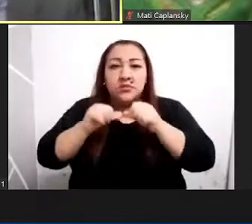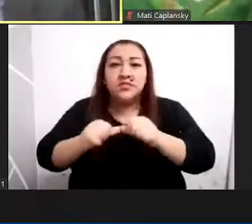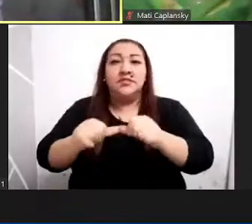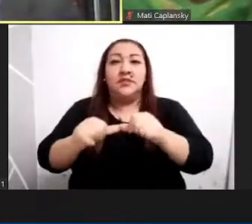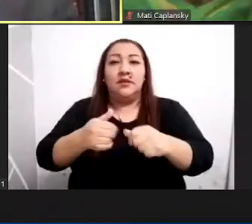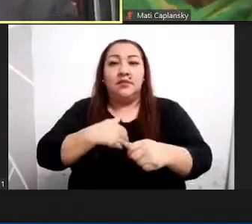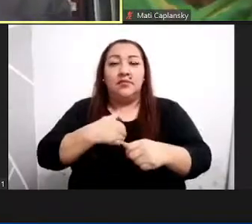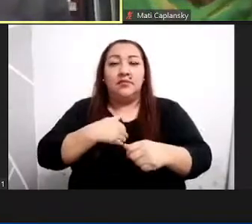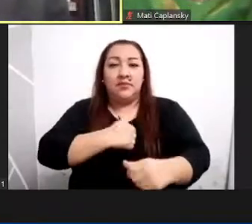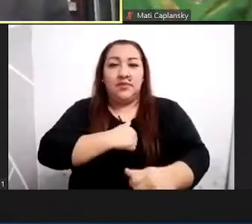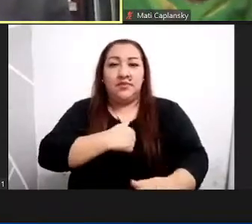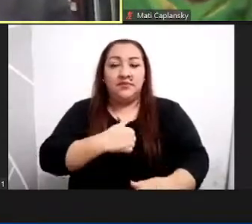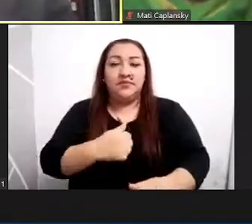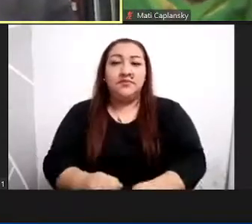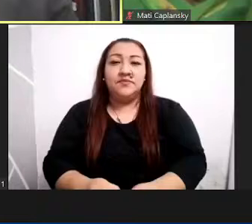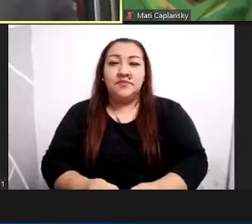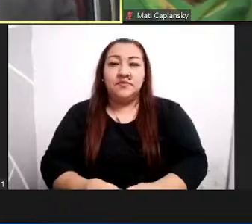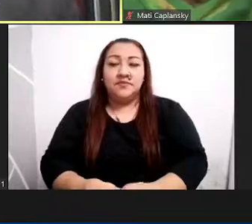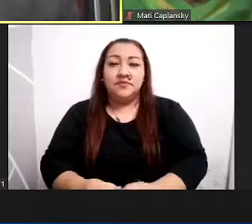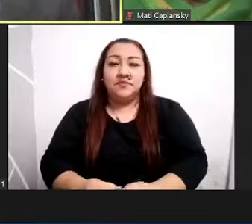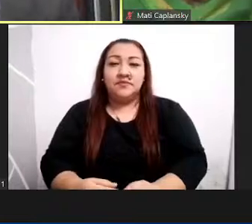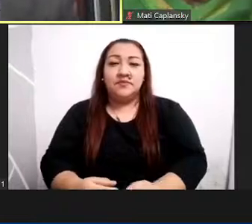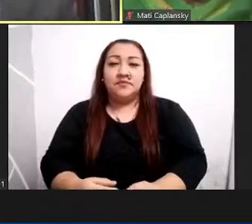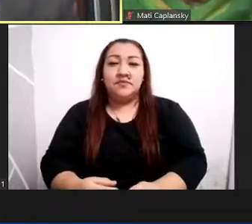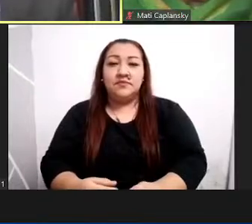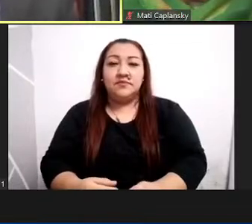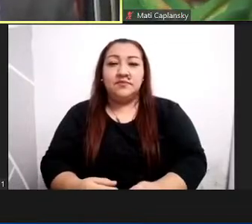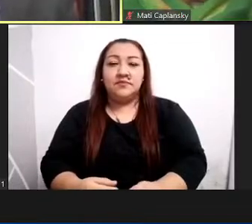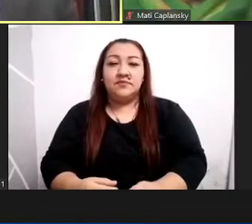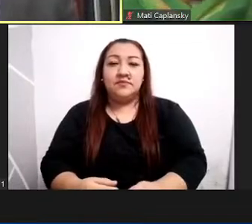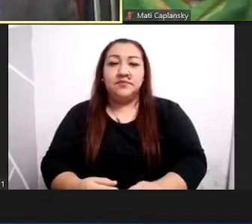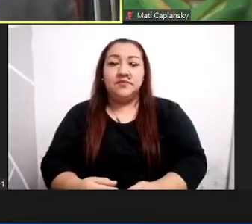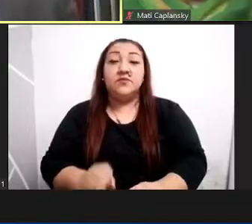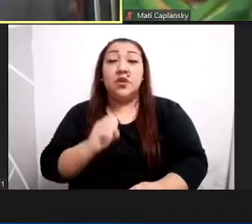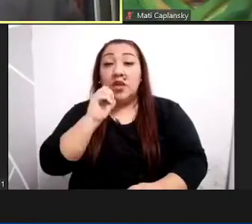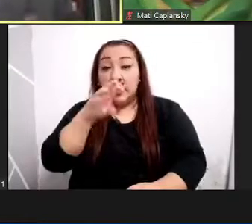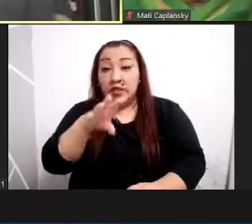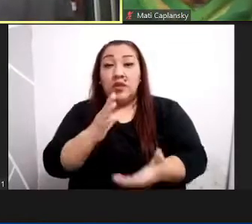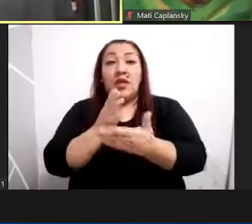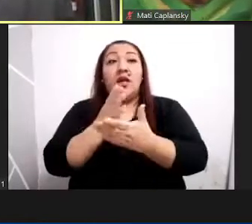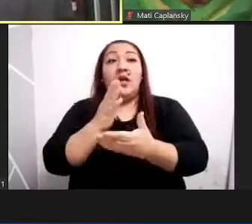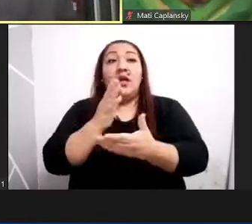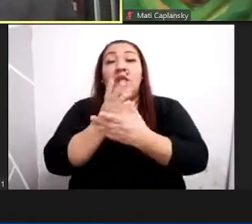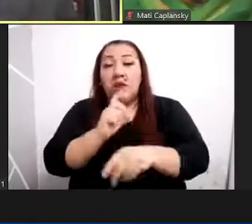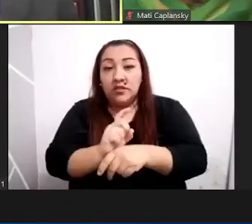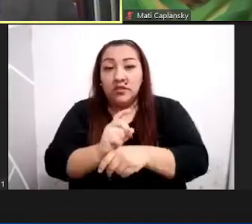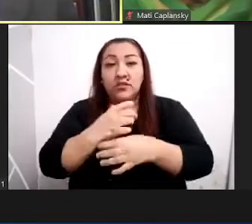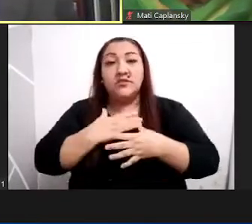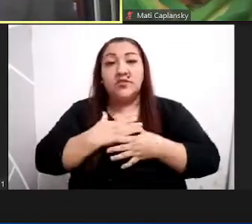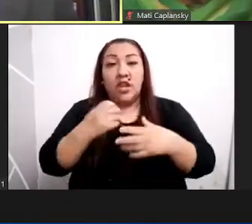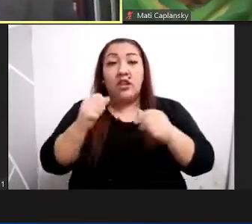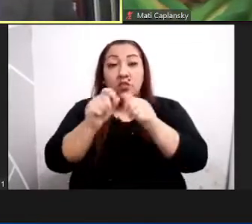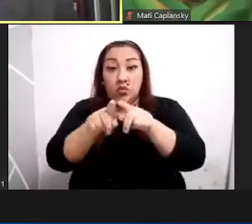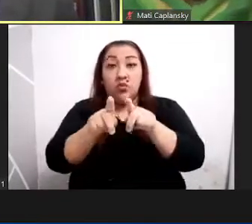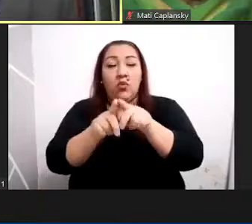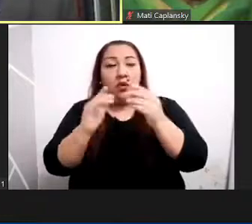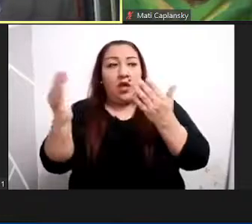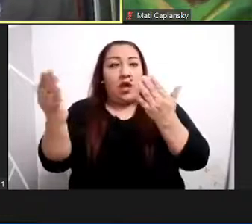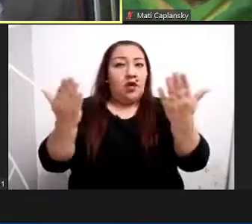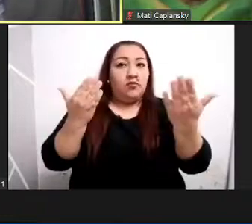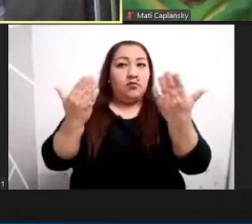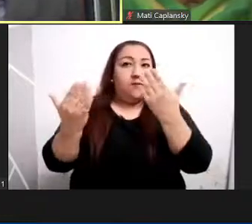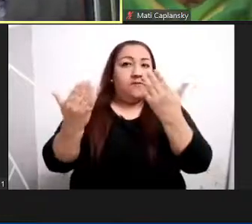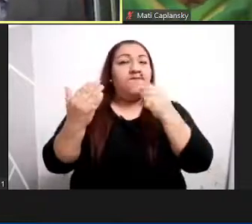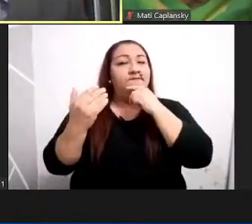en nosotros mismos. Y ha puesto el énfasis en salud, educación, y ha comparado, creo que atinadamente,